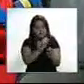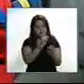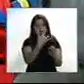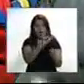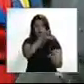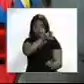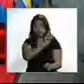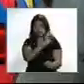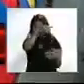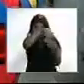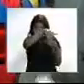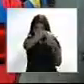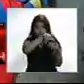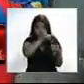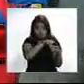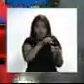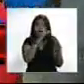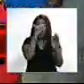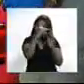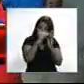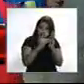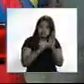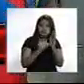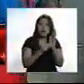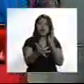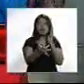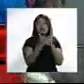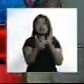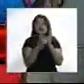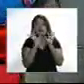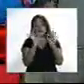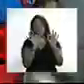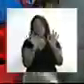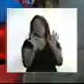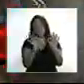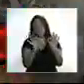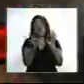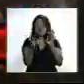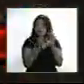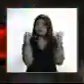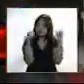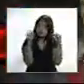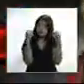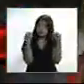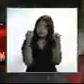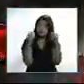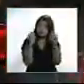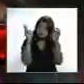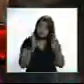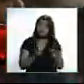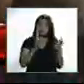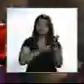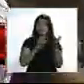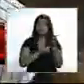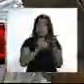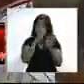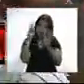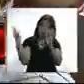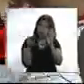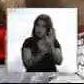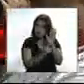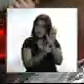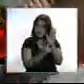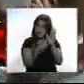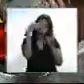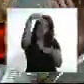que con los mecanismos, con la tecnología que ha venido implementando, garantiza el respeto